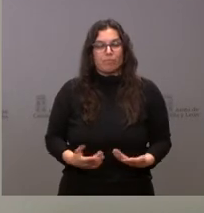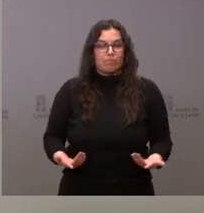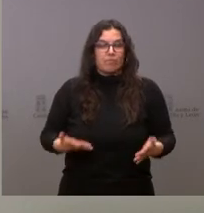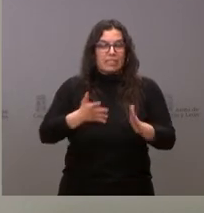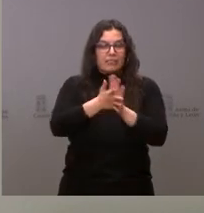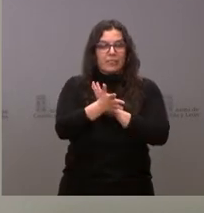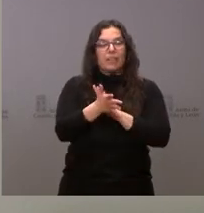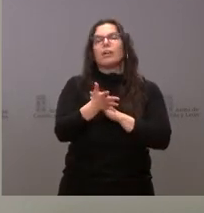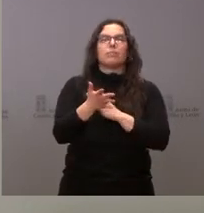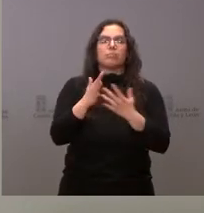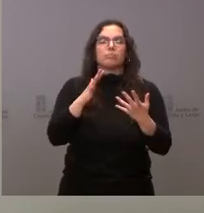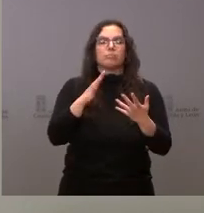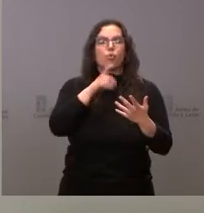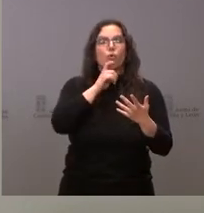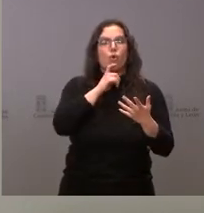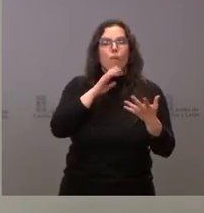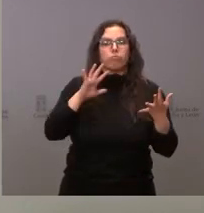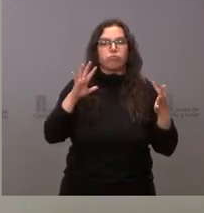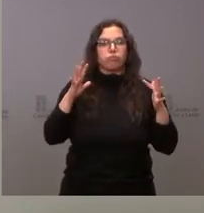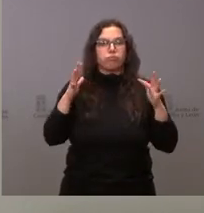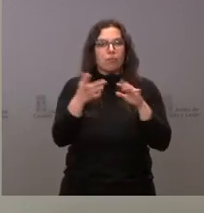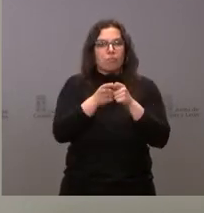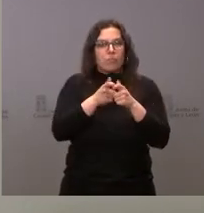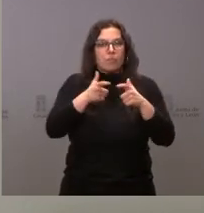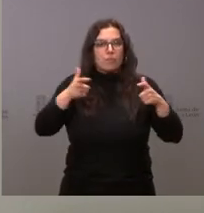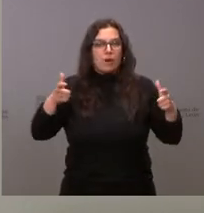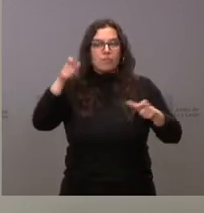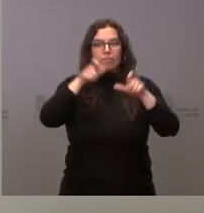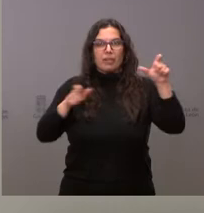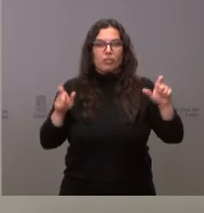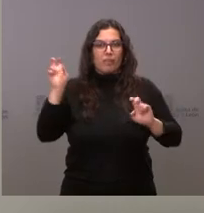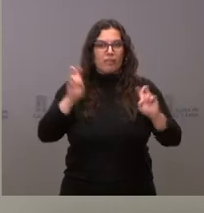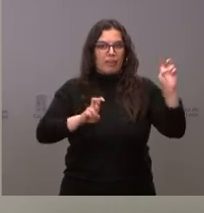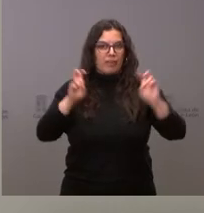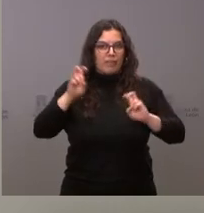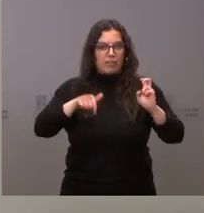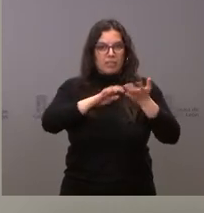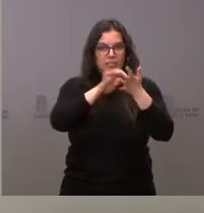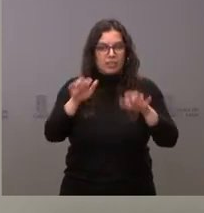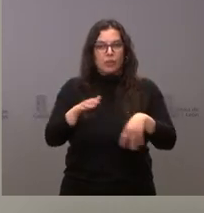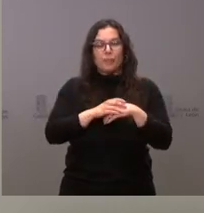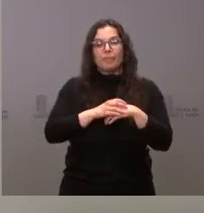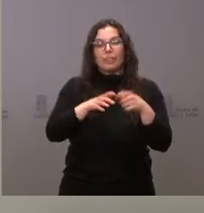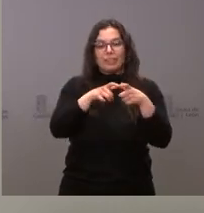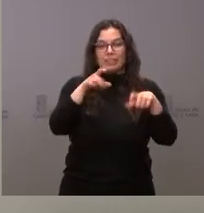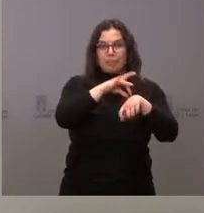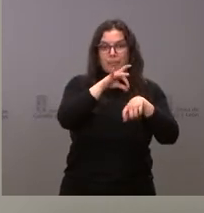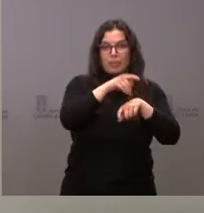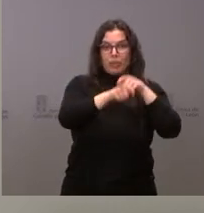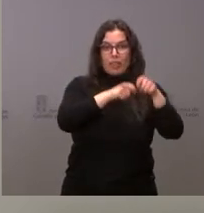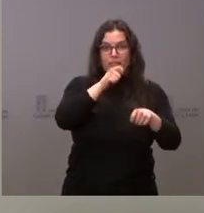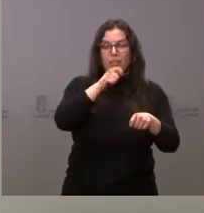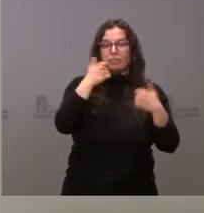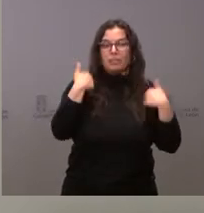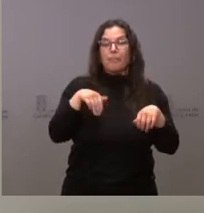de la evolución del número de personas que van llegando a castilla y león' del número de tarjetas sanitarias en lo que